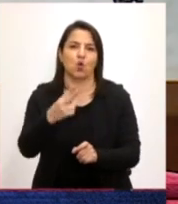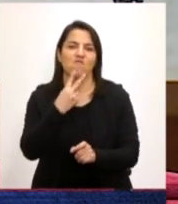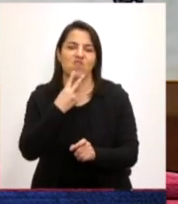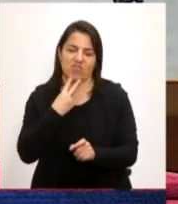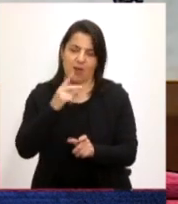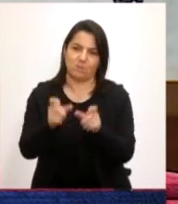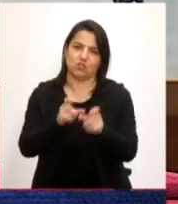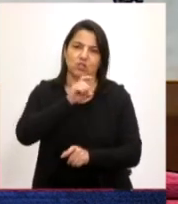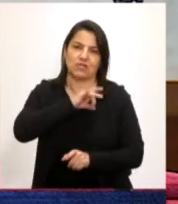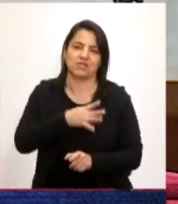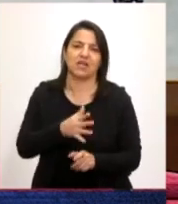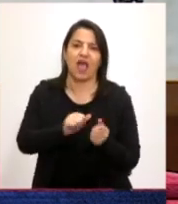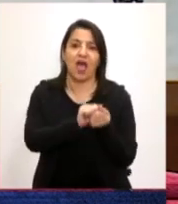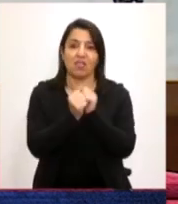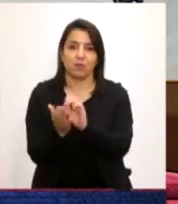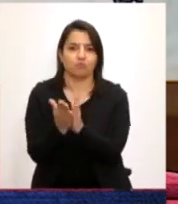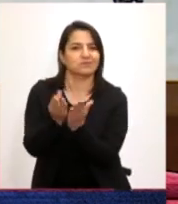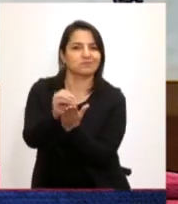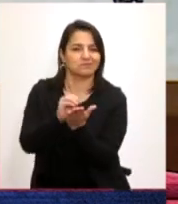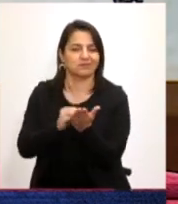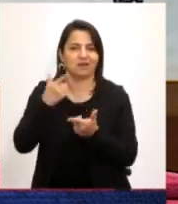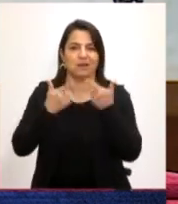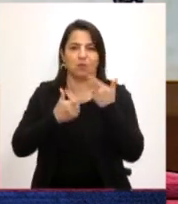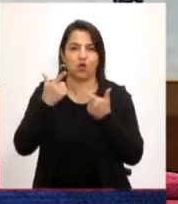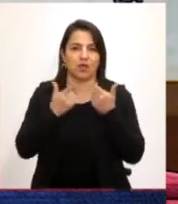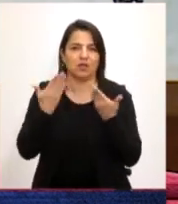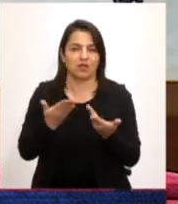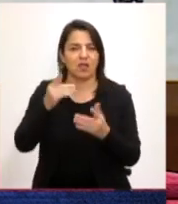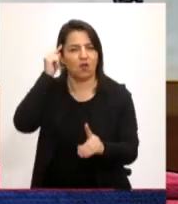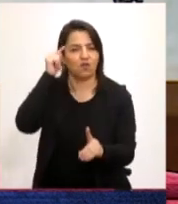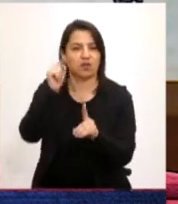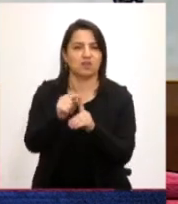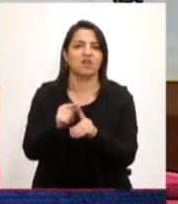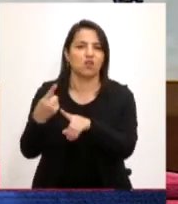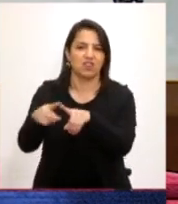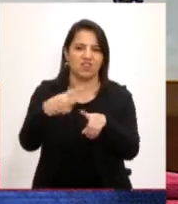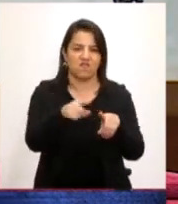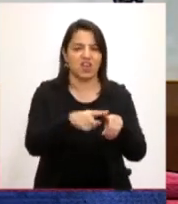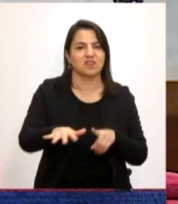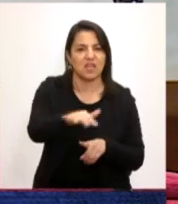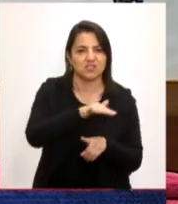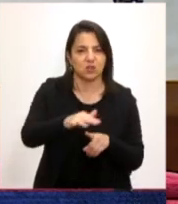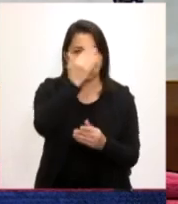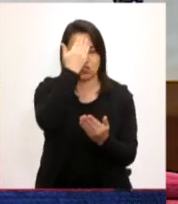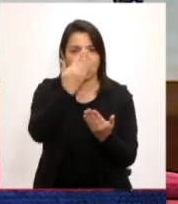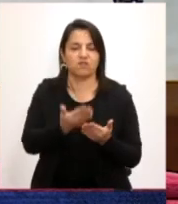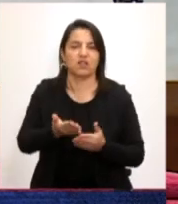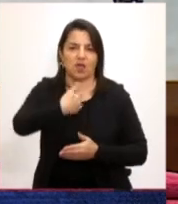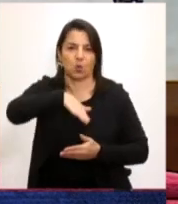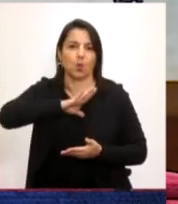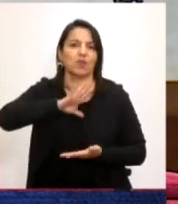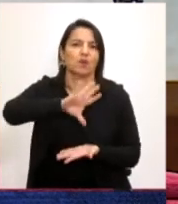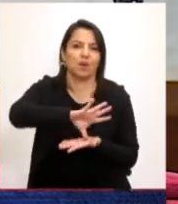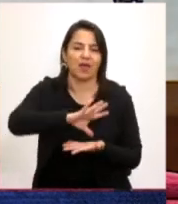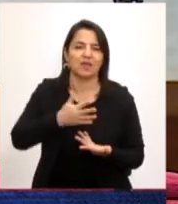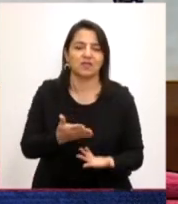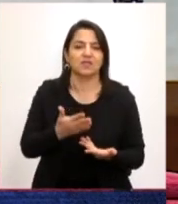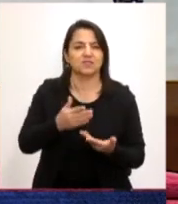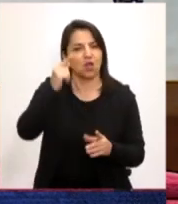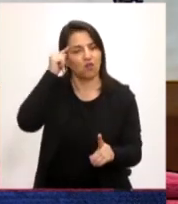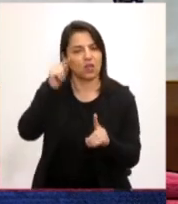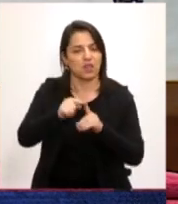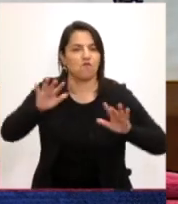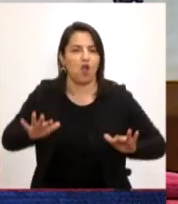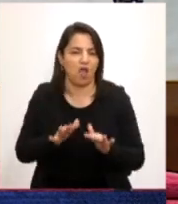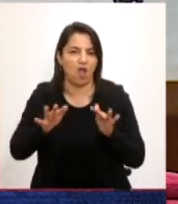capaz de adaptar nuestra agenda política con generosidad en función de los distintos escenarios de nuestro país, de modo de destinar nuestros esfuerzos